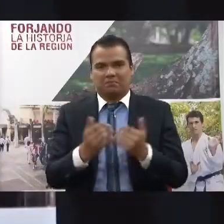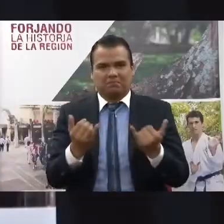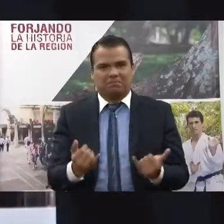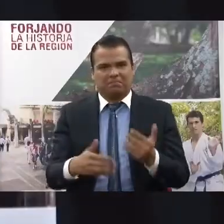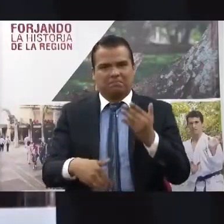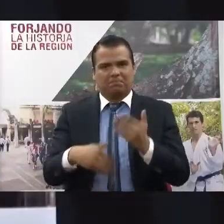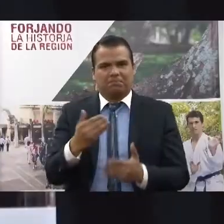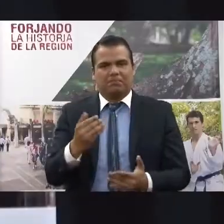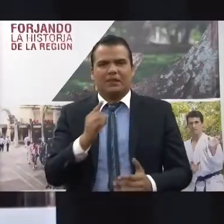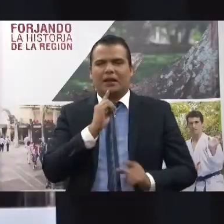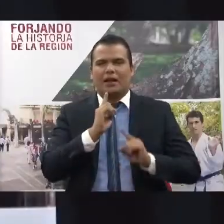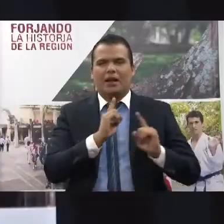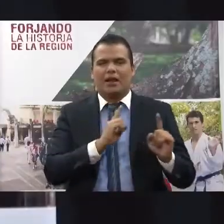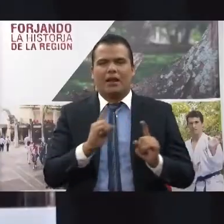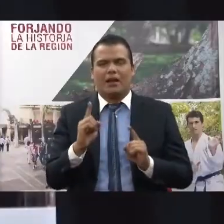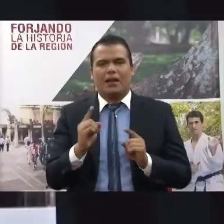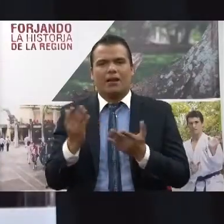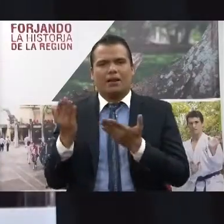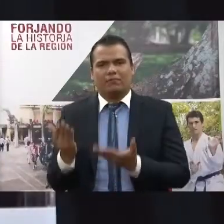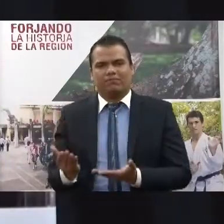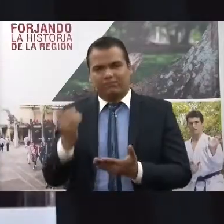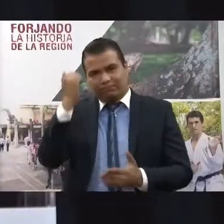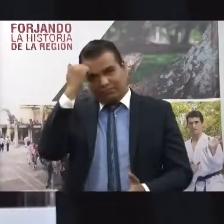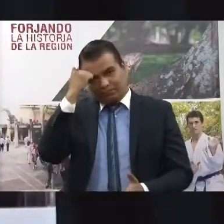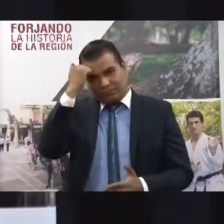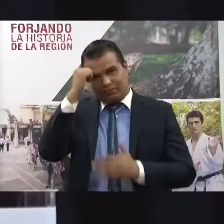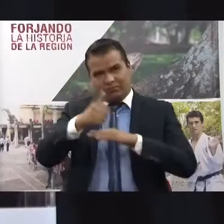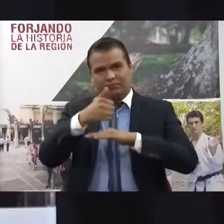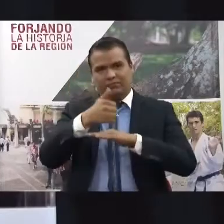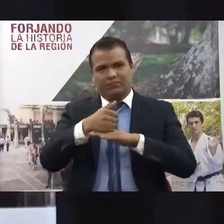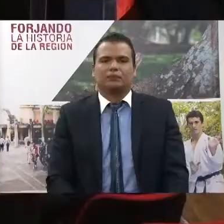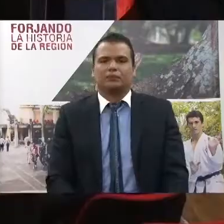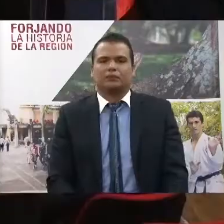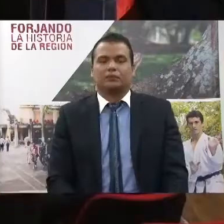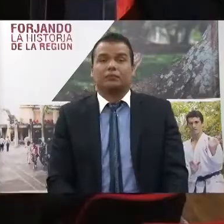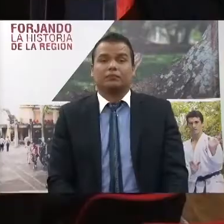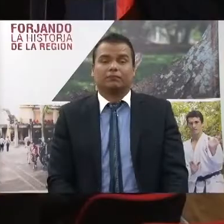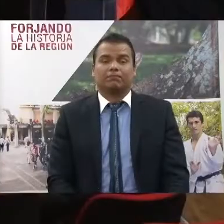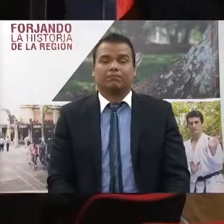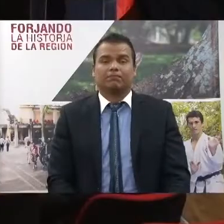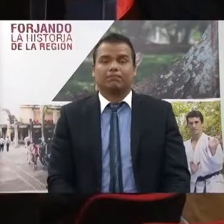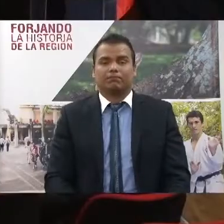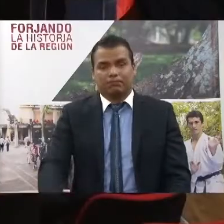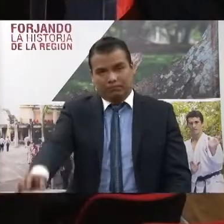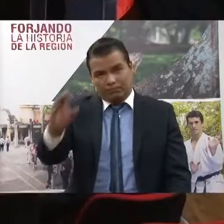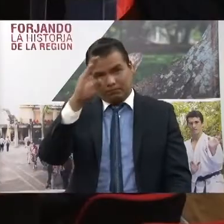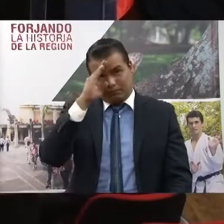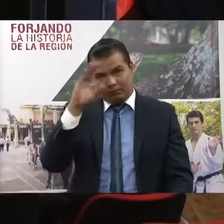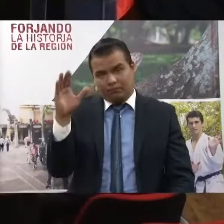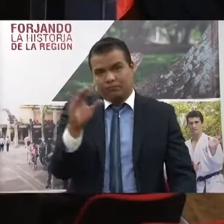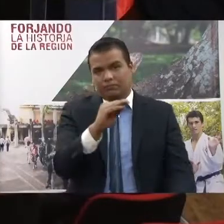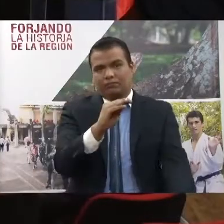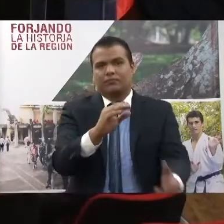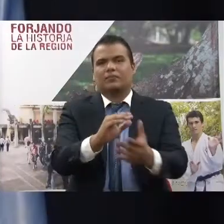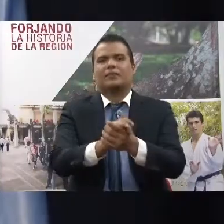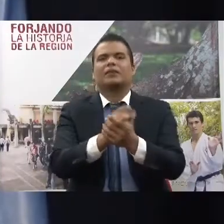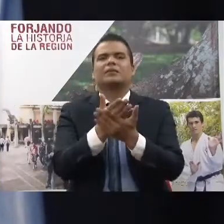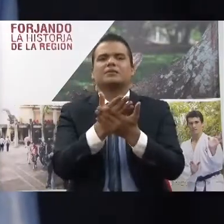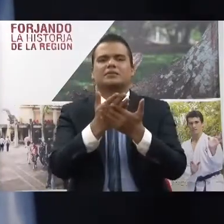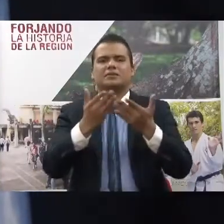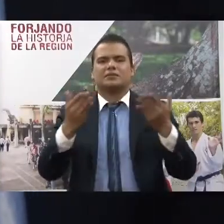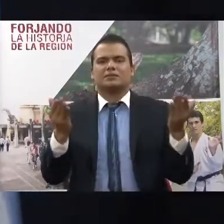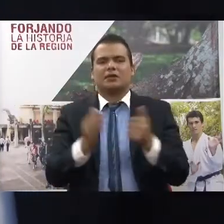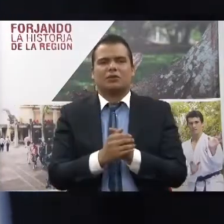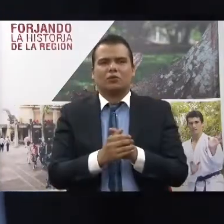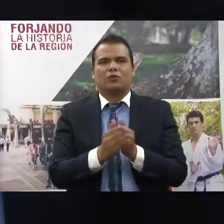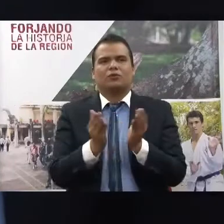señor rector de la institución, profesor Edgar Varela Barrios. Quiero dar un saludo muy cordial a